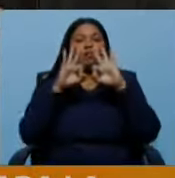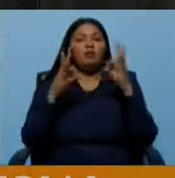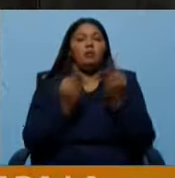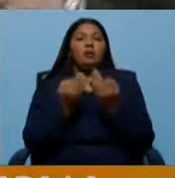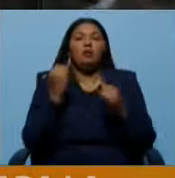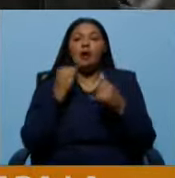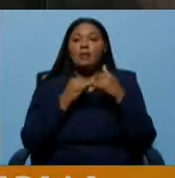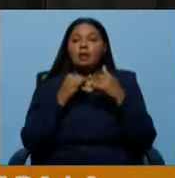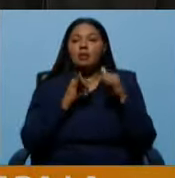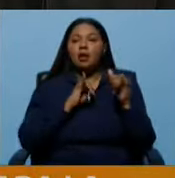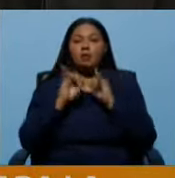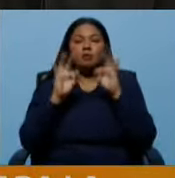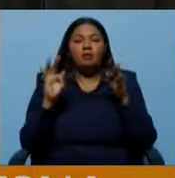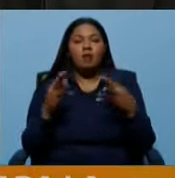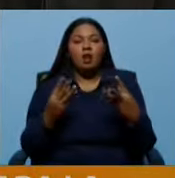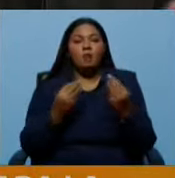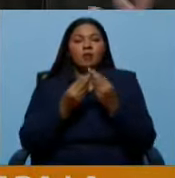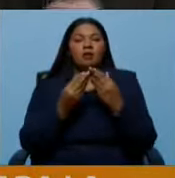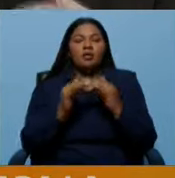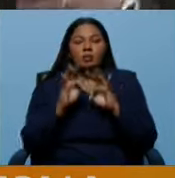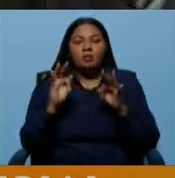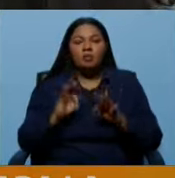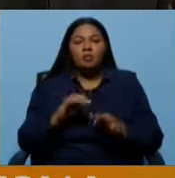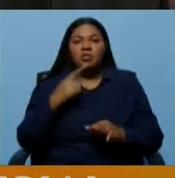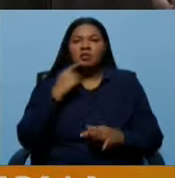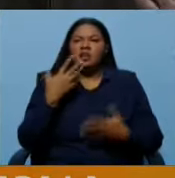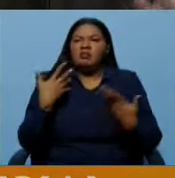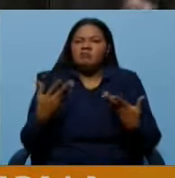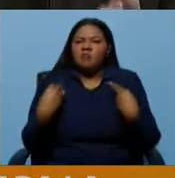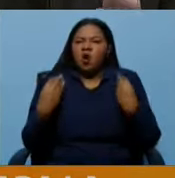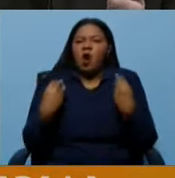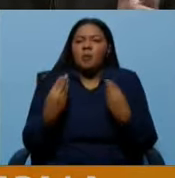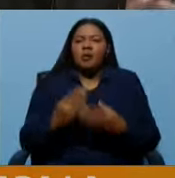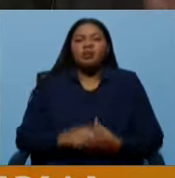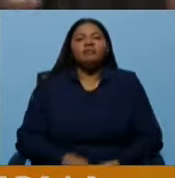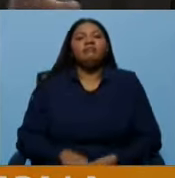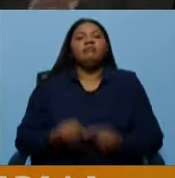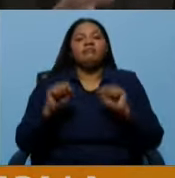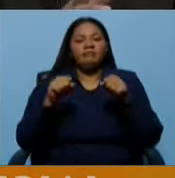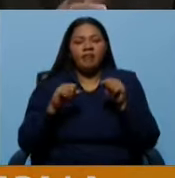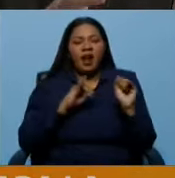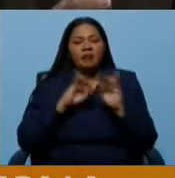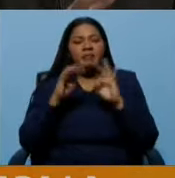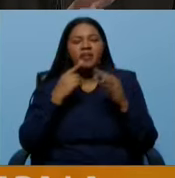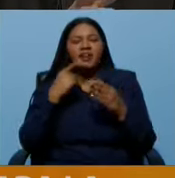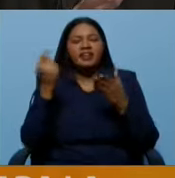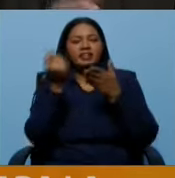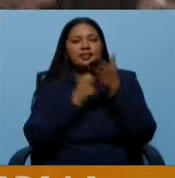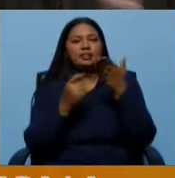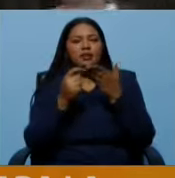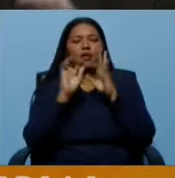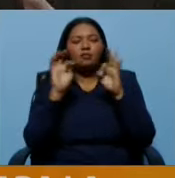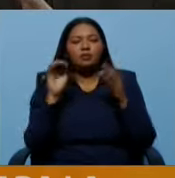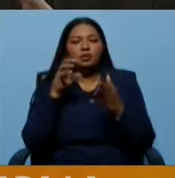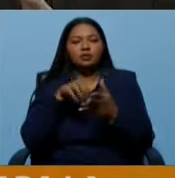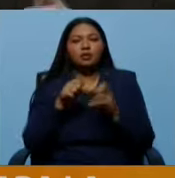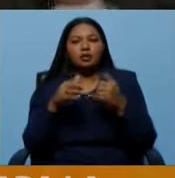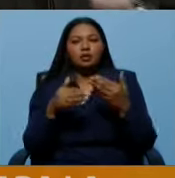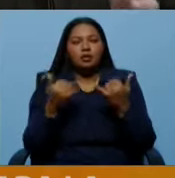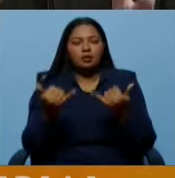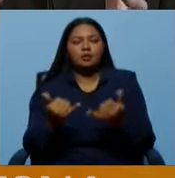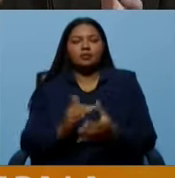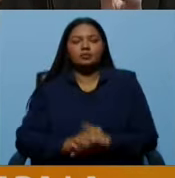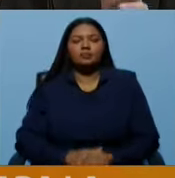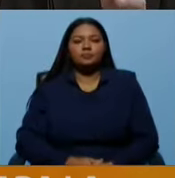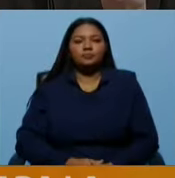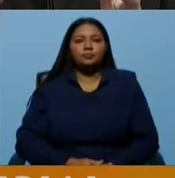mismo modelo de la compañía guipuzcoana. Algunos dirán, bueno, ¿cómo que la compañía guipuzcoana? Exactamente lo mismo que diseñaron en la colonia hasta el presente